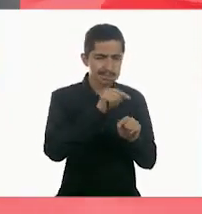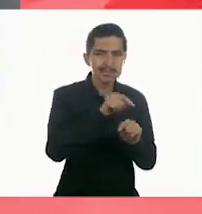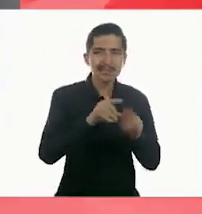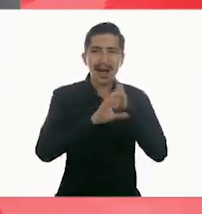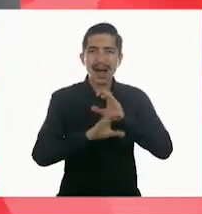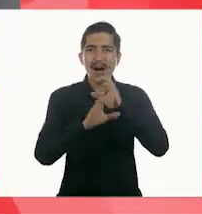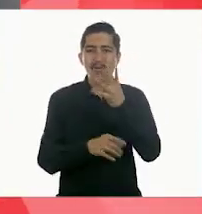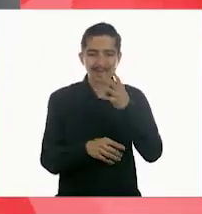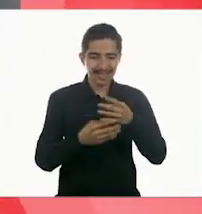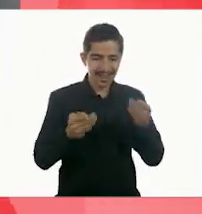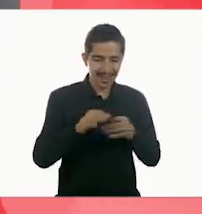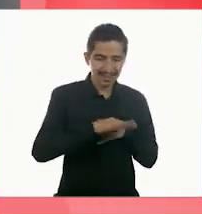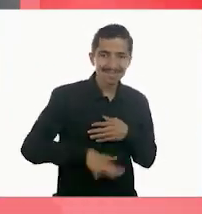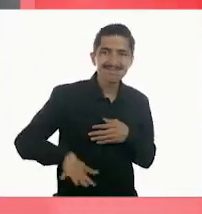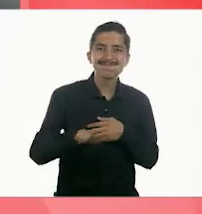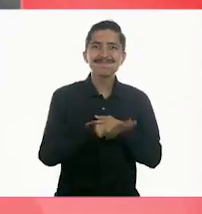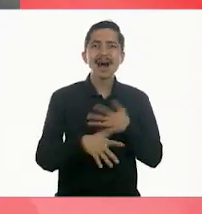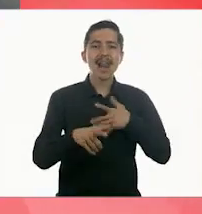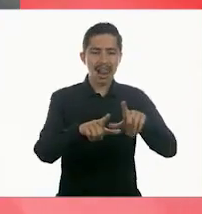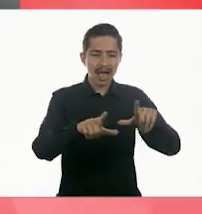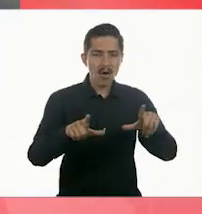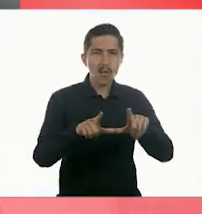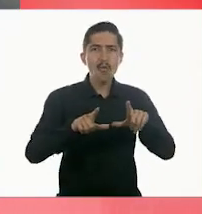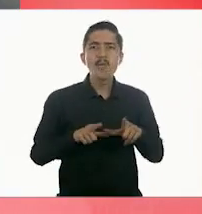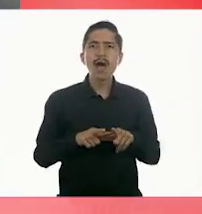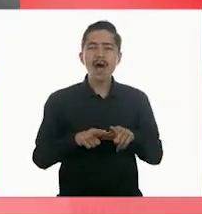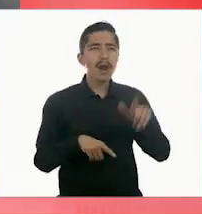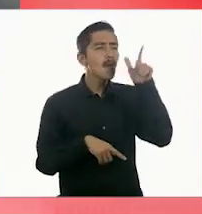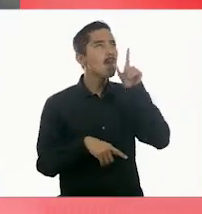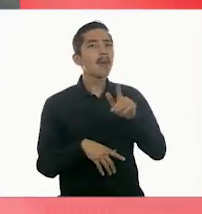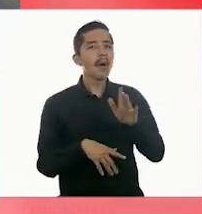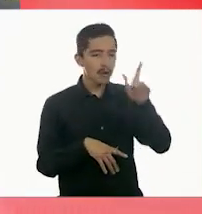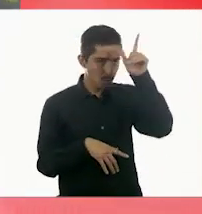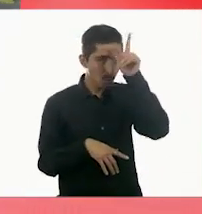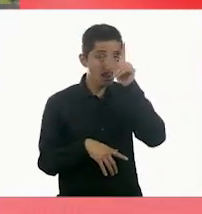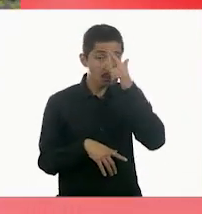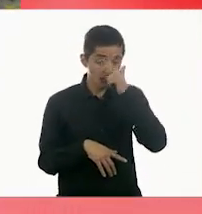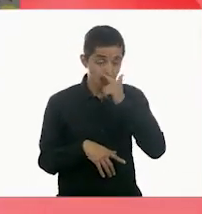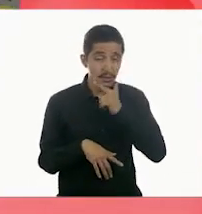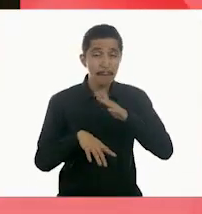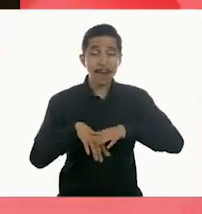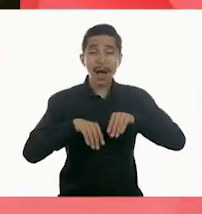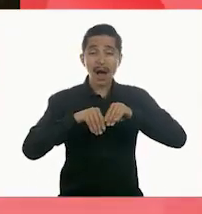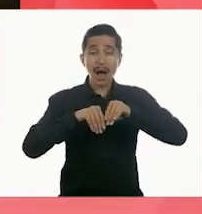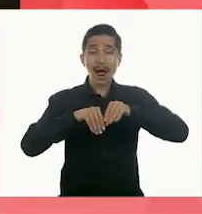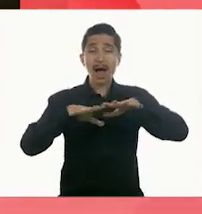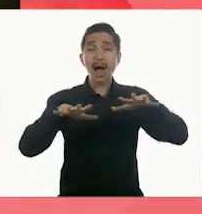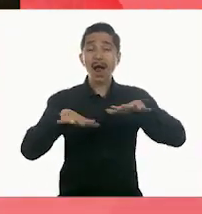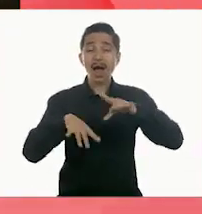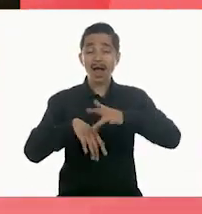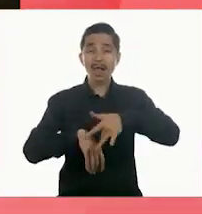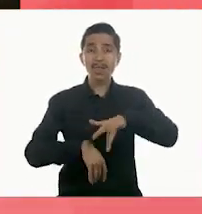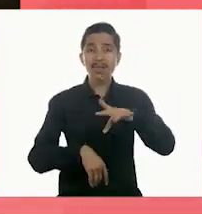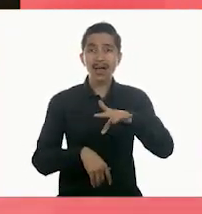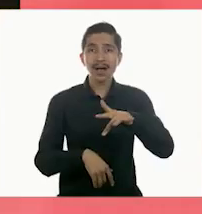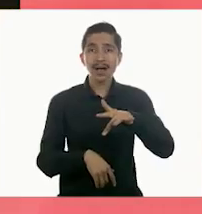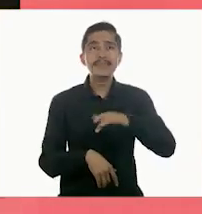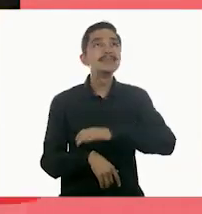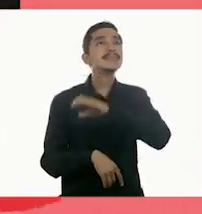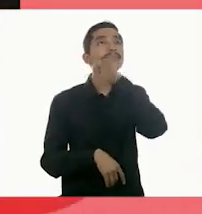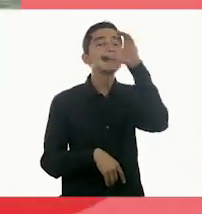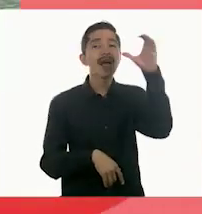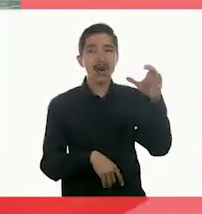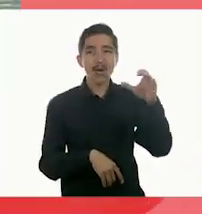tierra. Hay más laguna que luna, en la noche que es tan clara. Semeja que el cielo usara